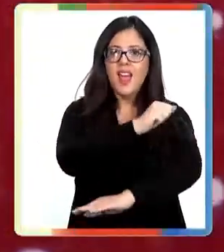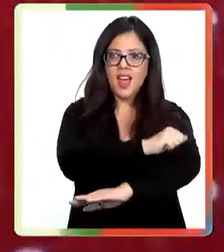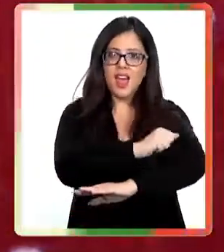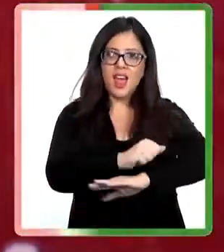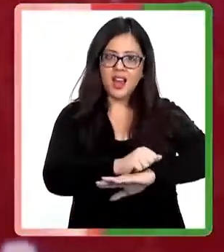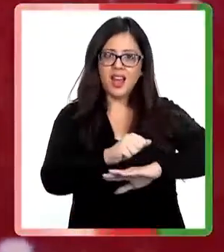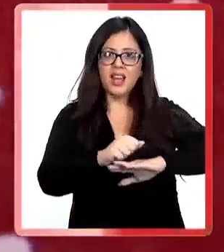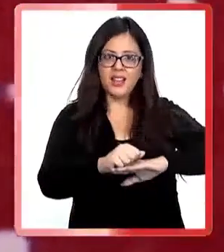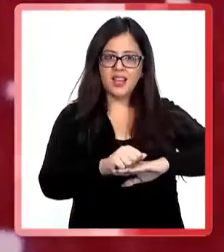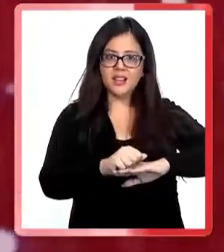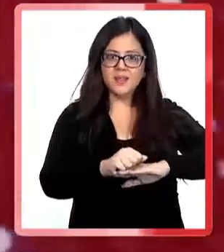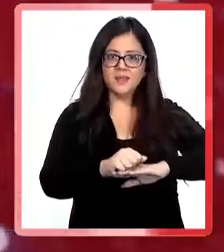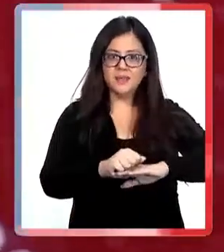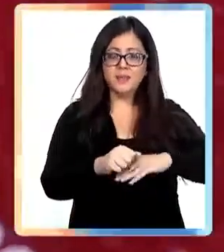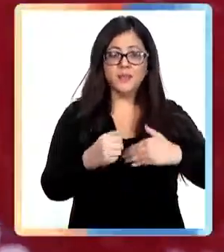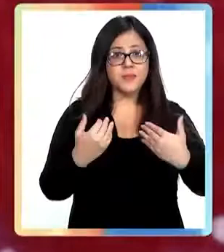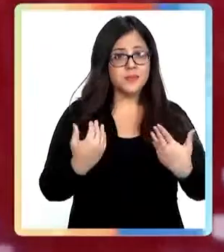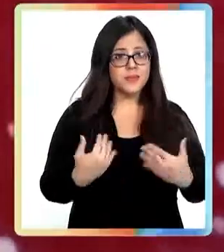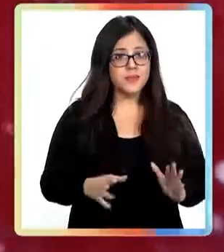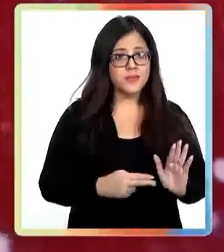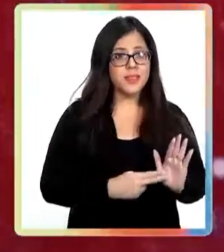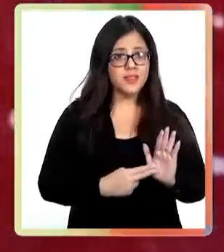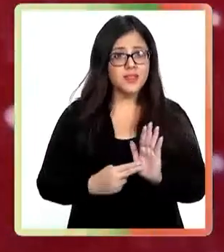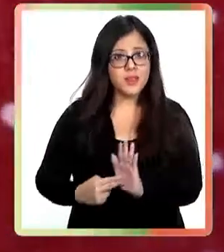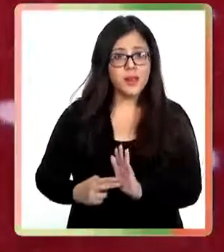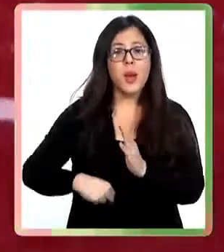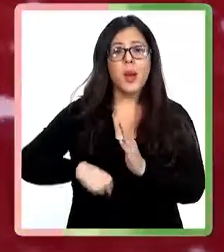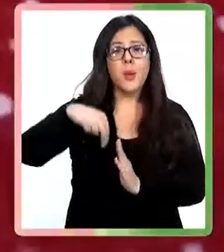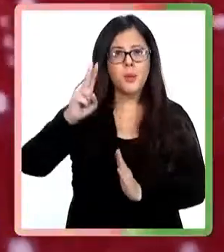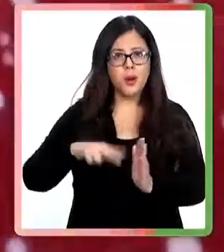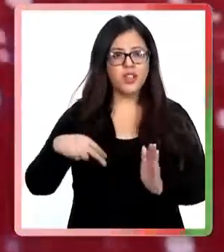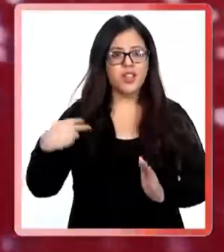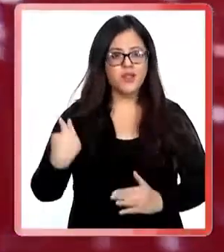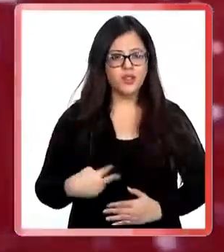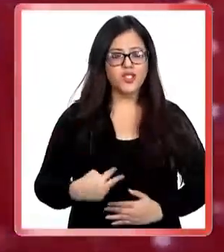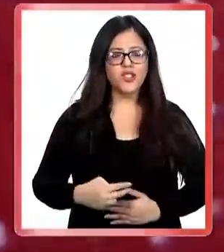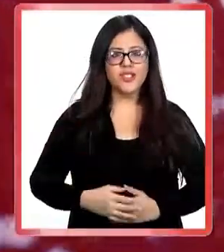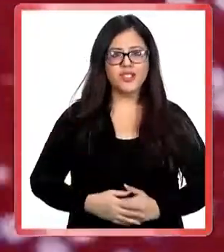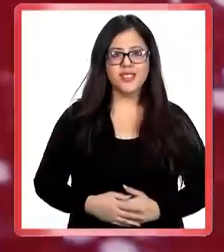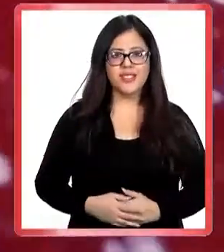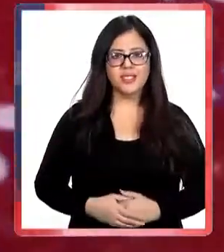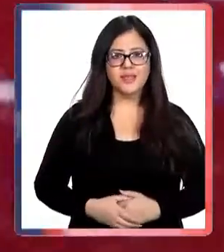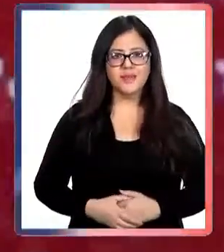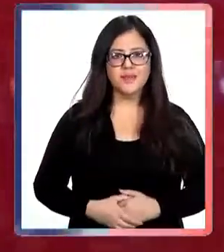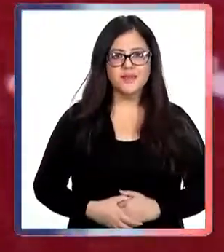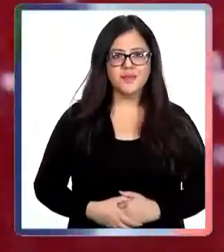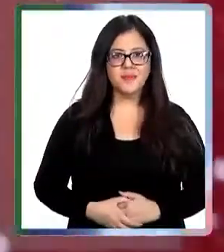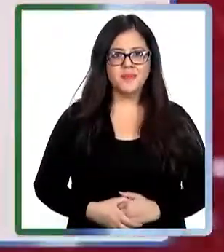Arcatel, presentó Portavoz Noticias.